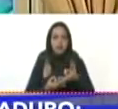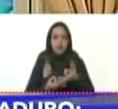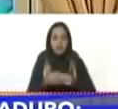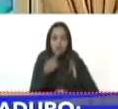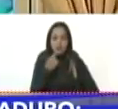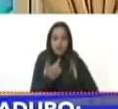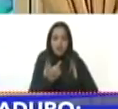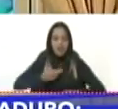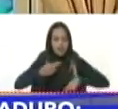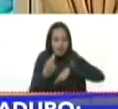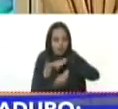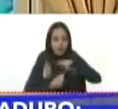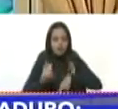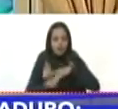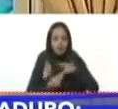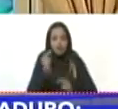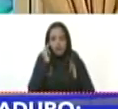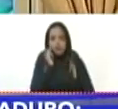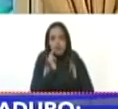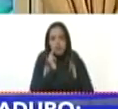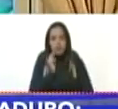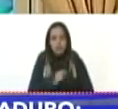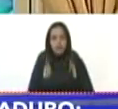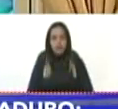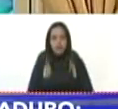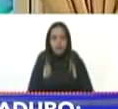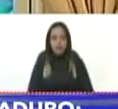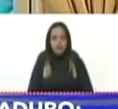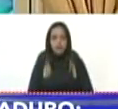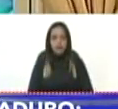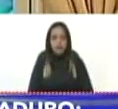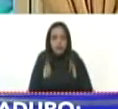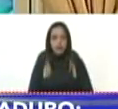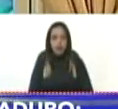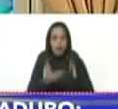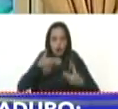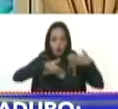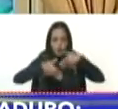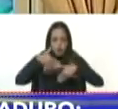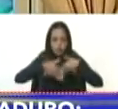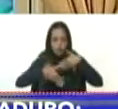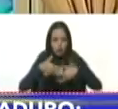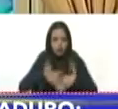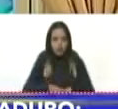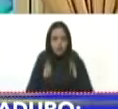La revolución bolivariana, con votos,